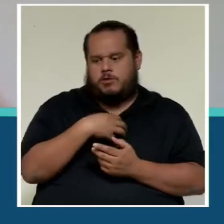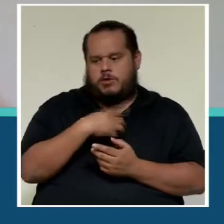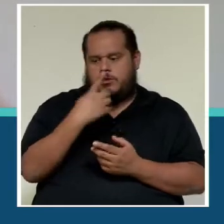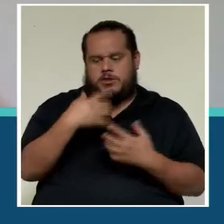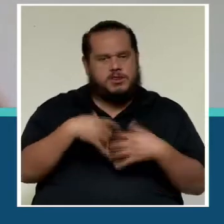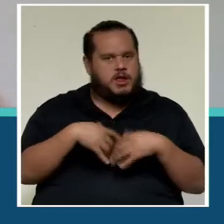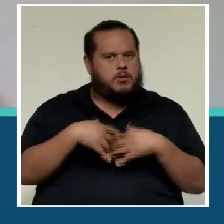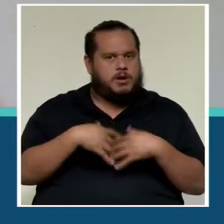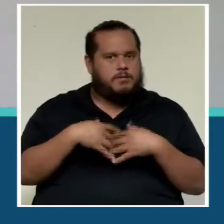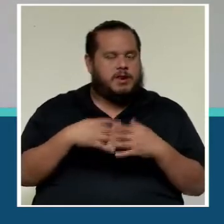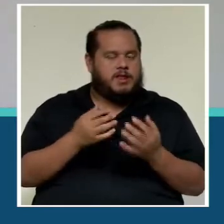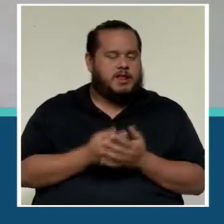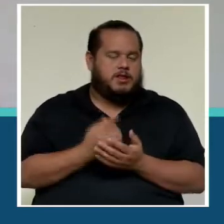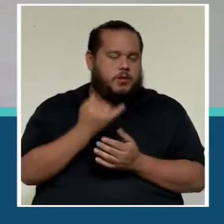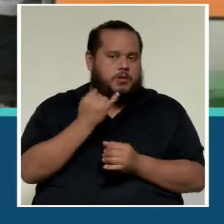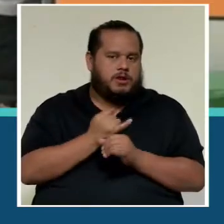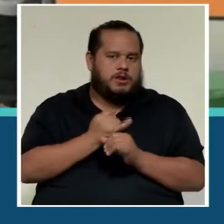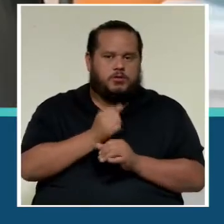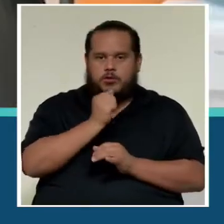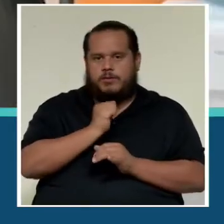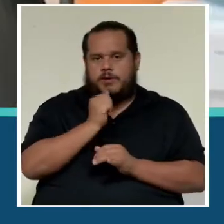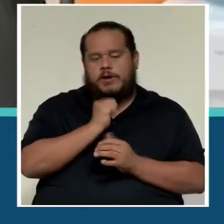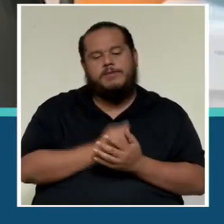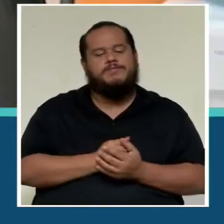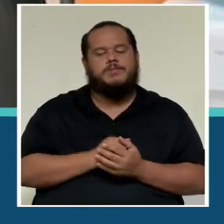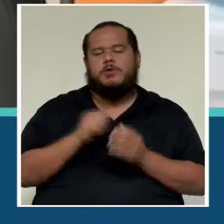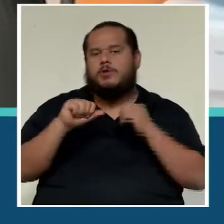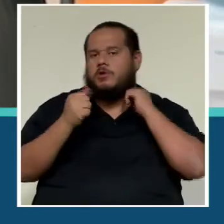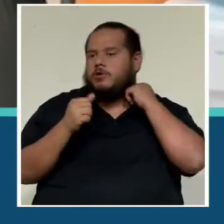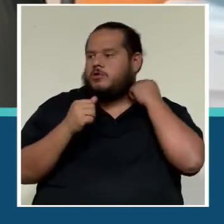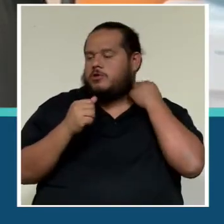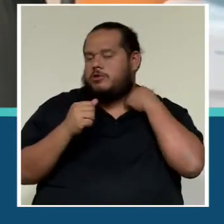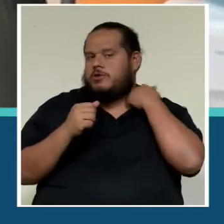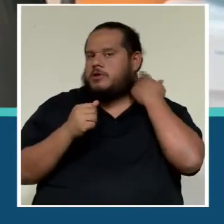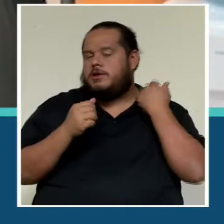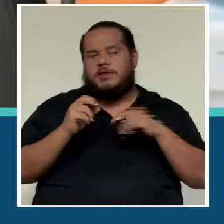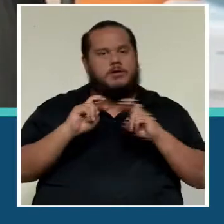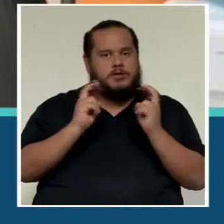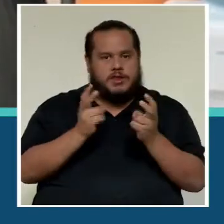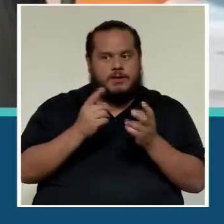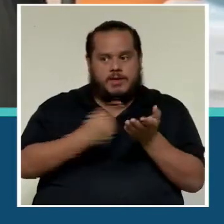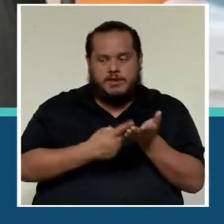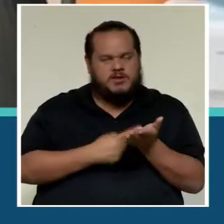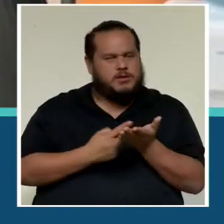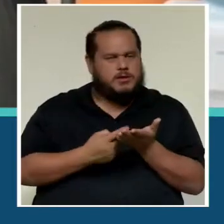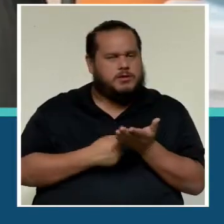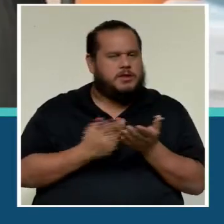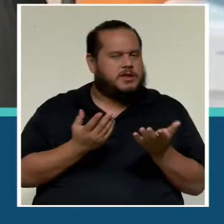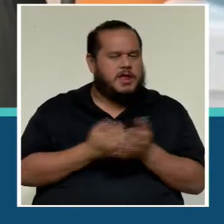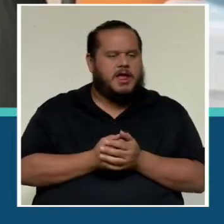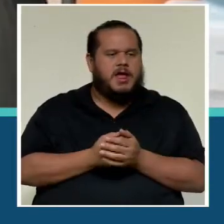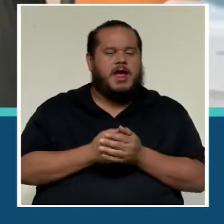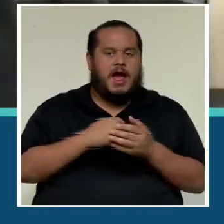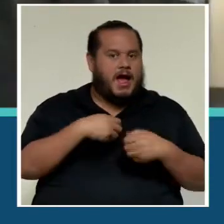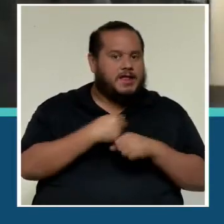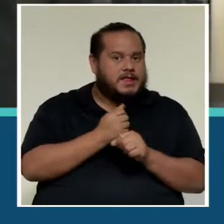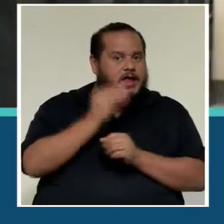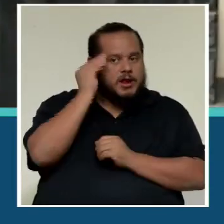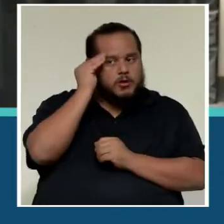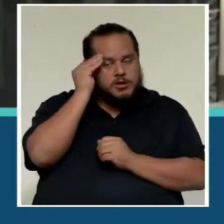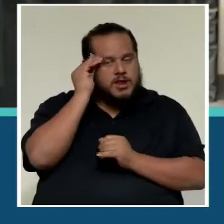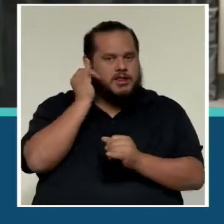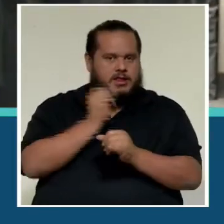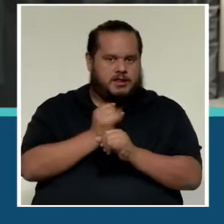una institución privada. Otro de los temas discutidos por la Procuraduría fue la objeción de conciencia